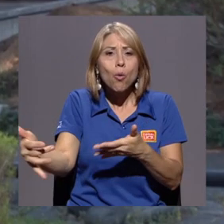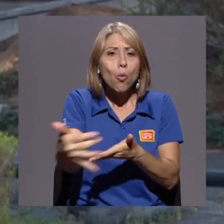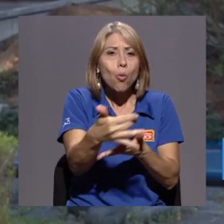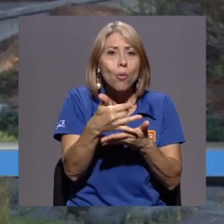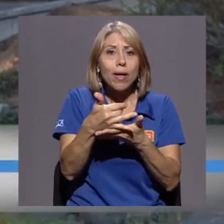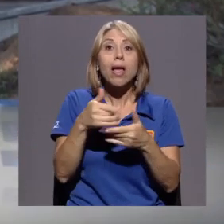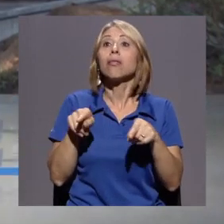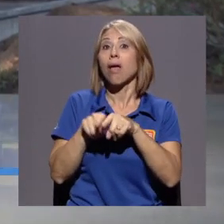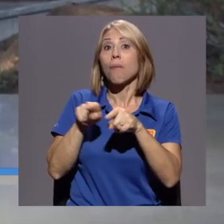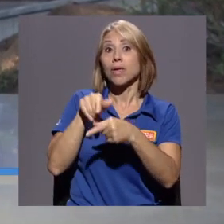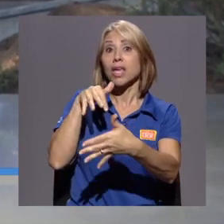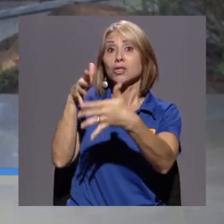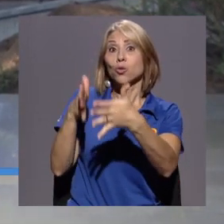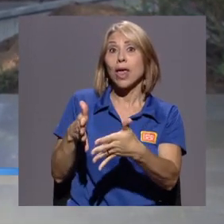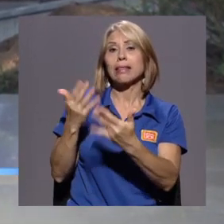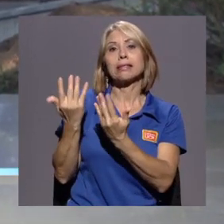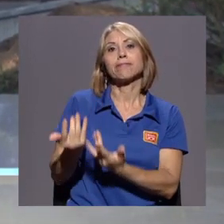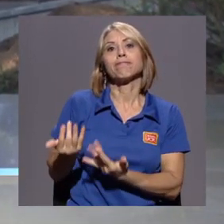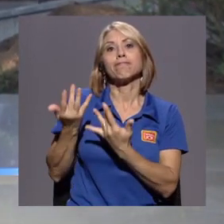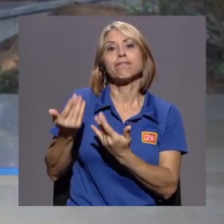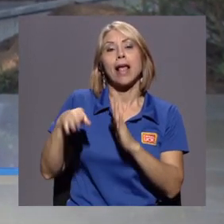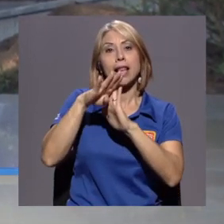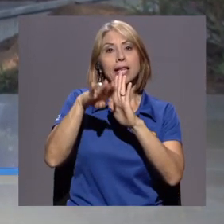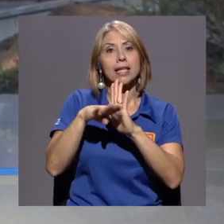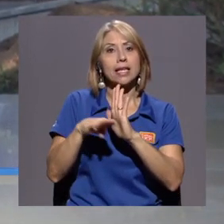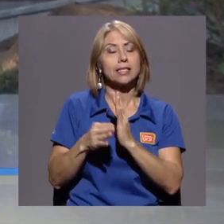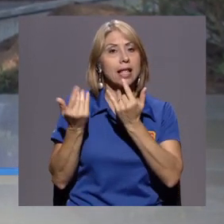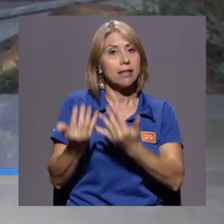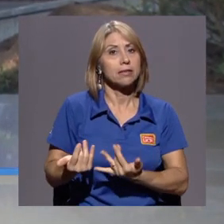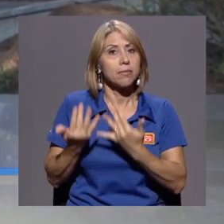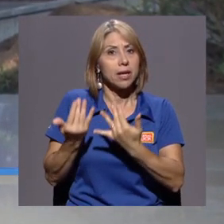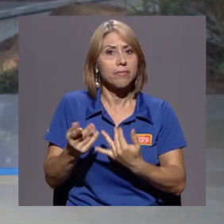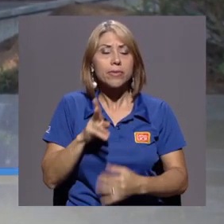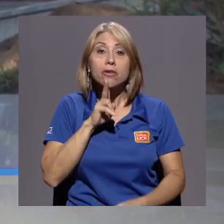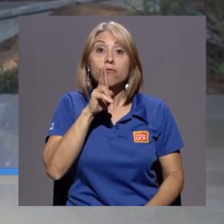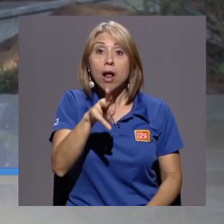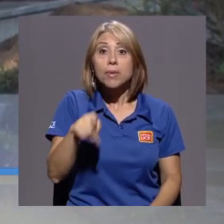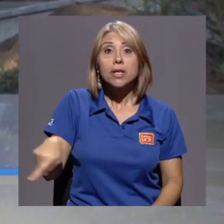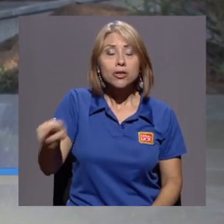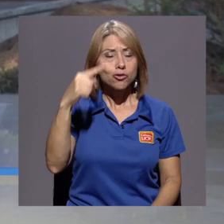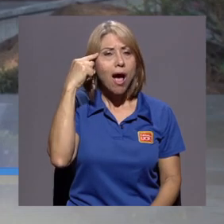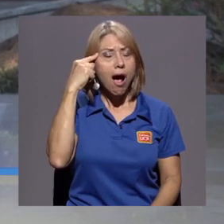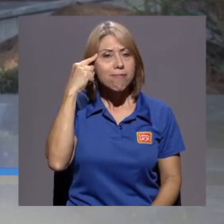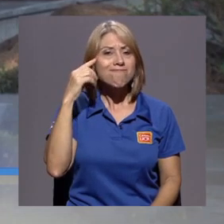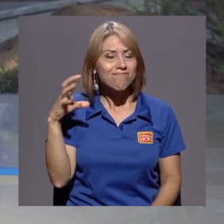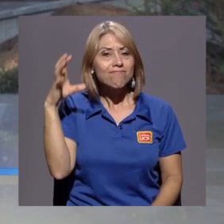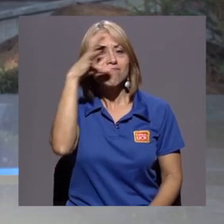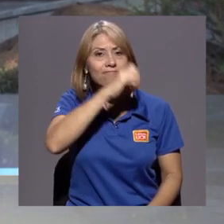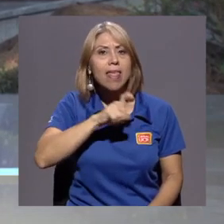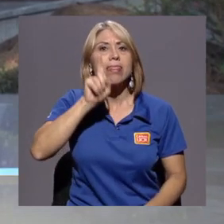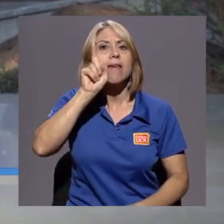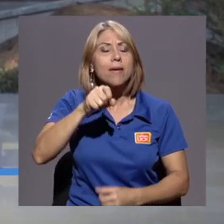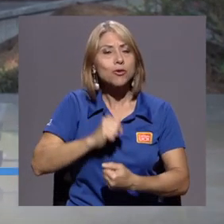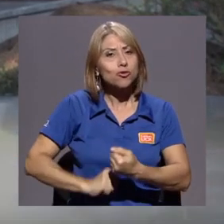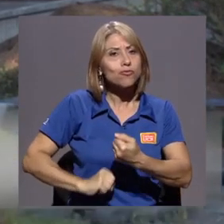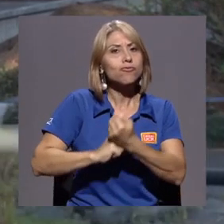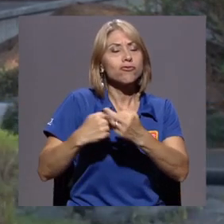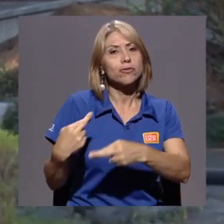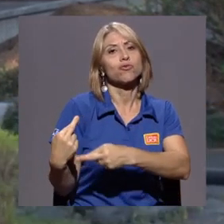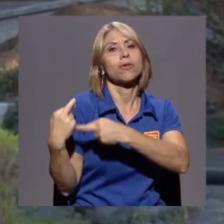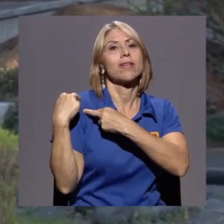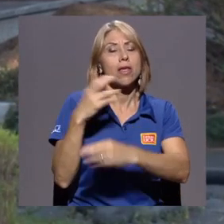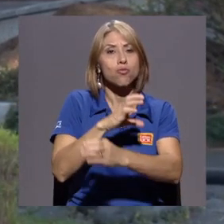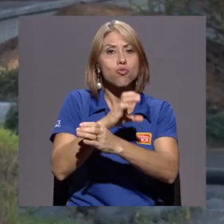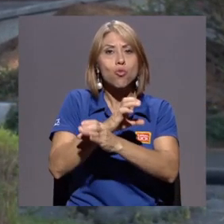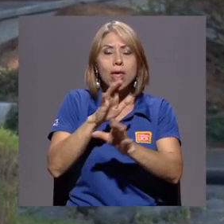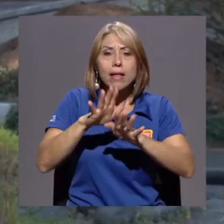lista de espera, entonces vemos que realmente hay una conciencia de que tenemos que hacer algo por el ambiente, de que es nuestra responsabilidad, de